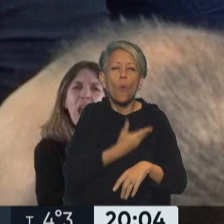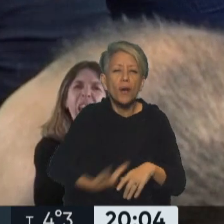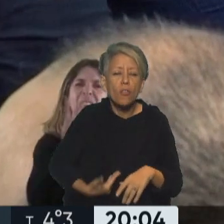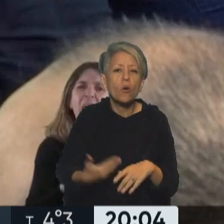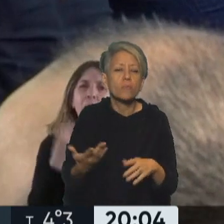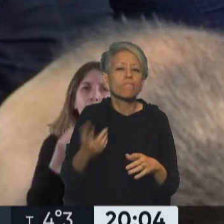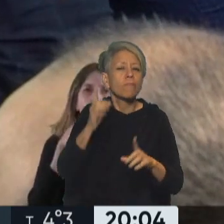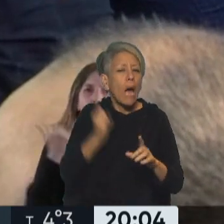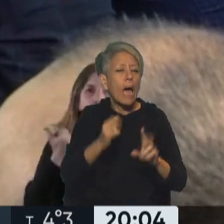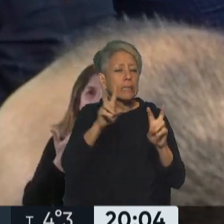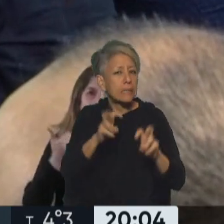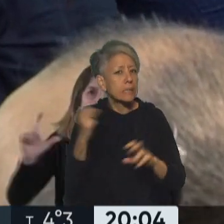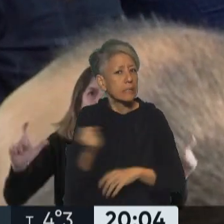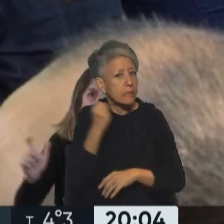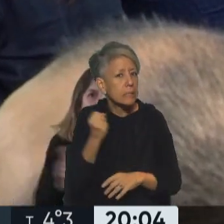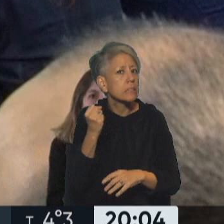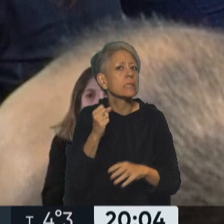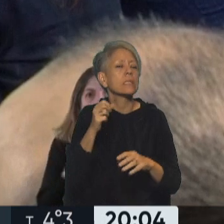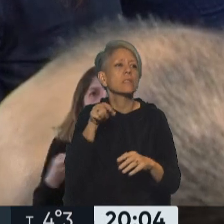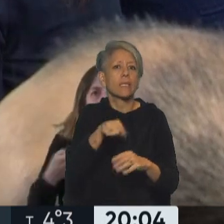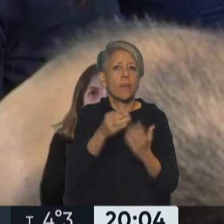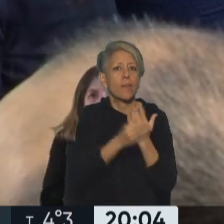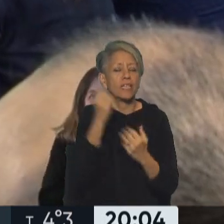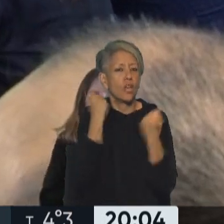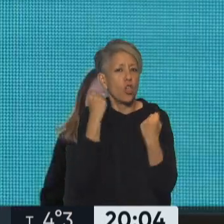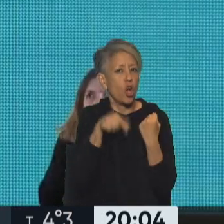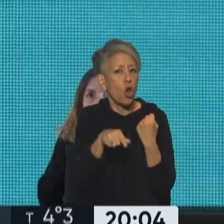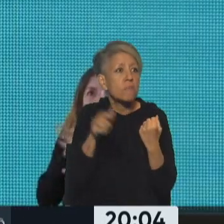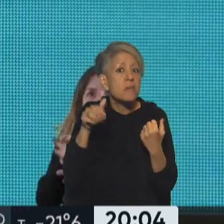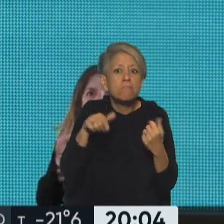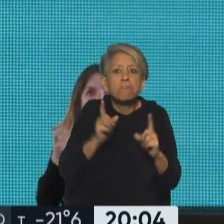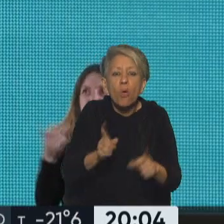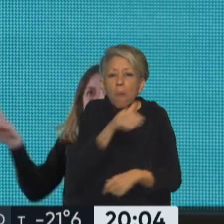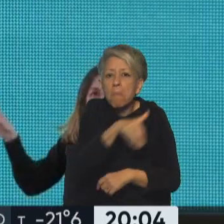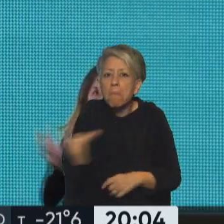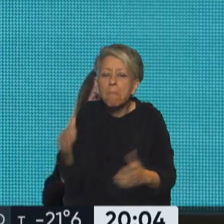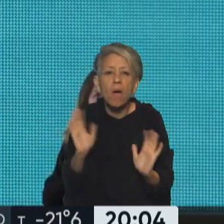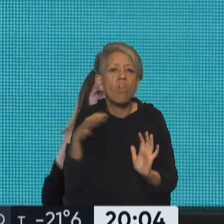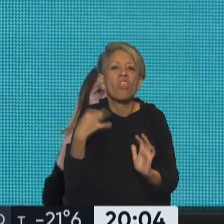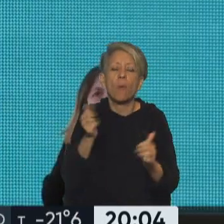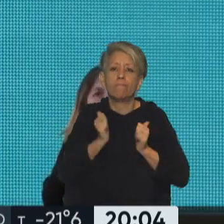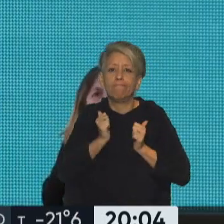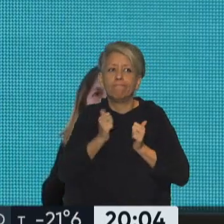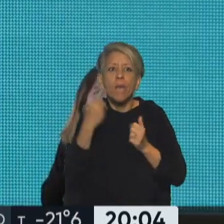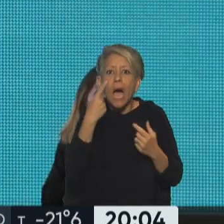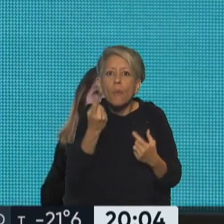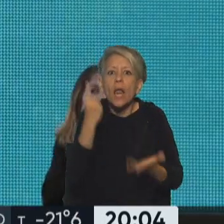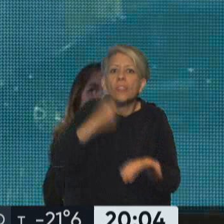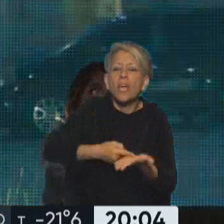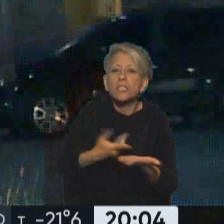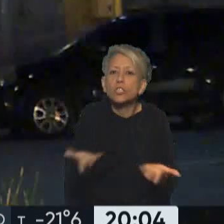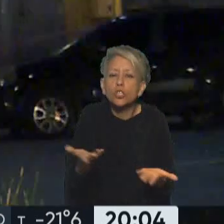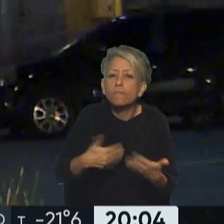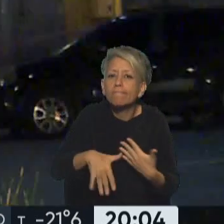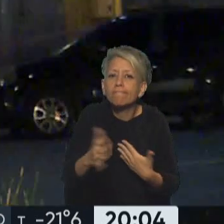cuestiones claves dentro del área económica que todavía están en suspenso, así que habrá que esperar más definiciones. Por ahora y en este